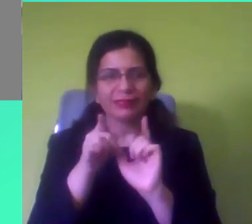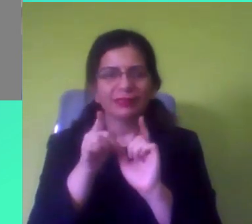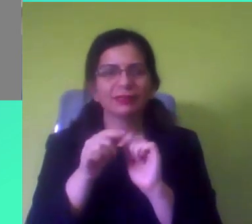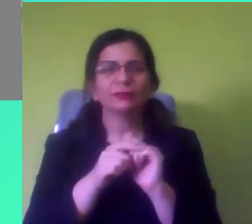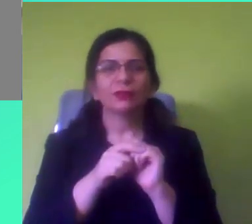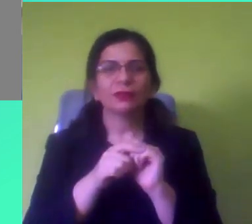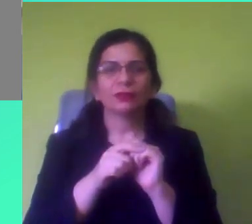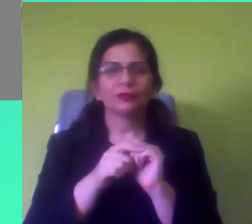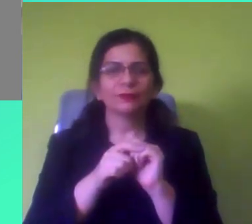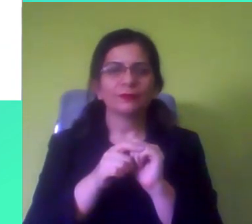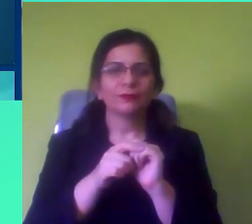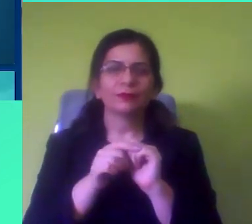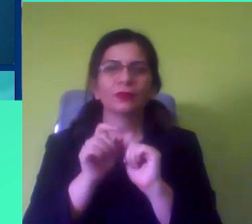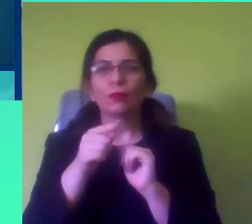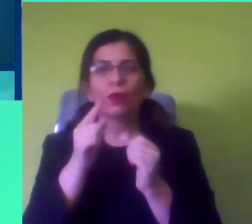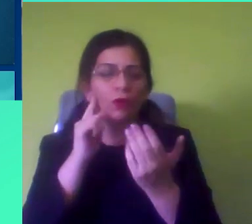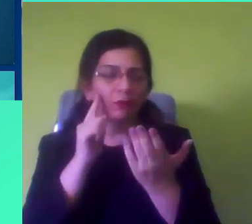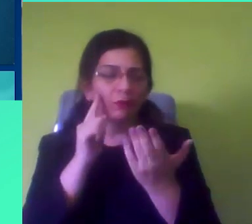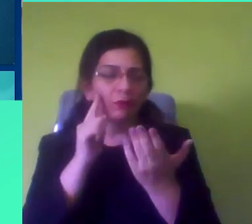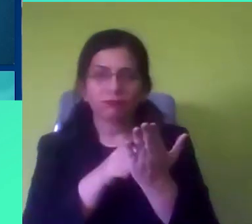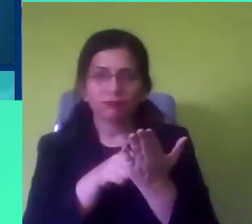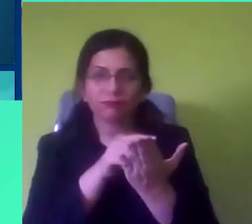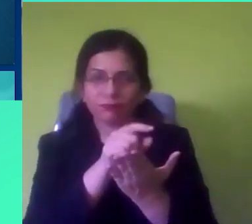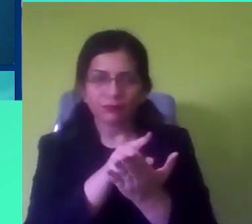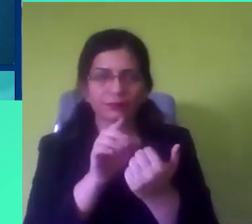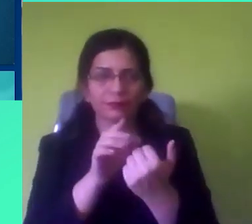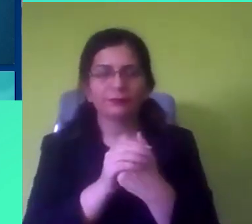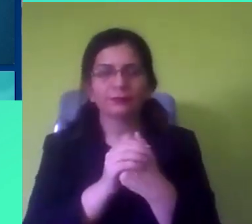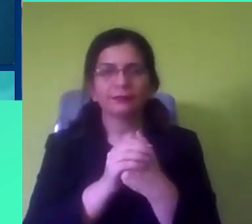Documental para llevar